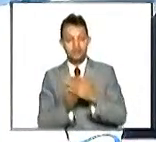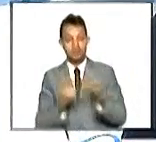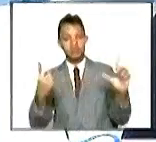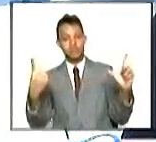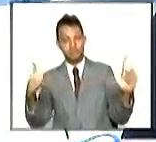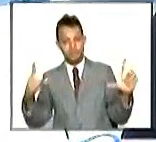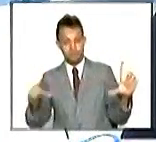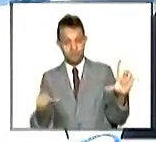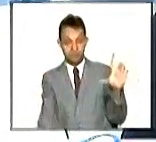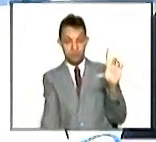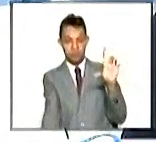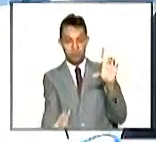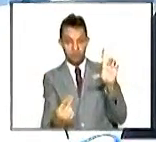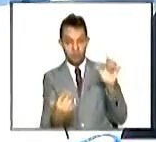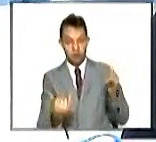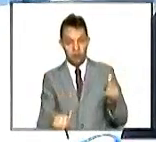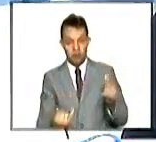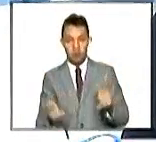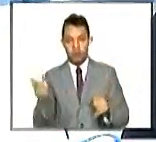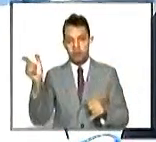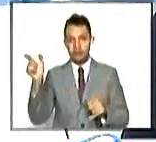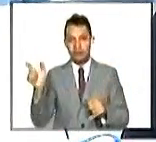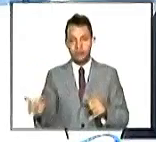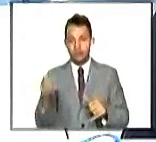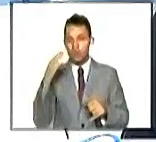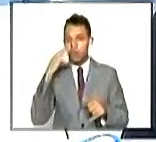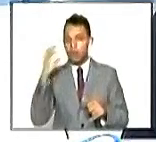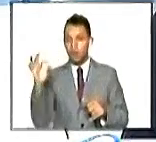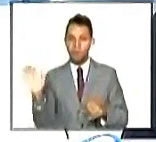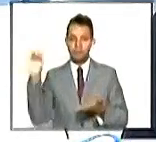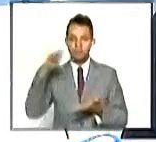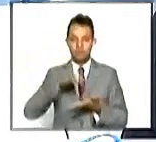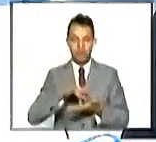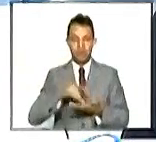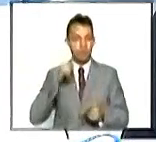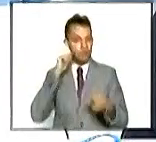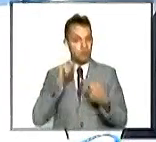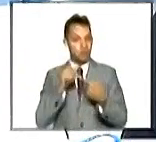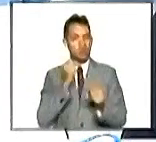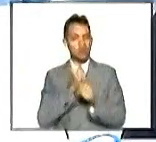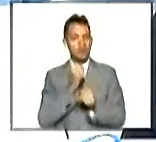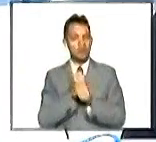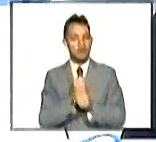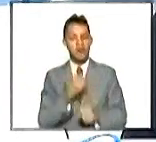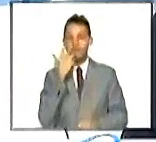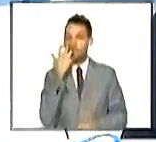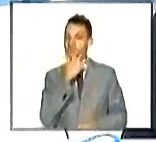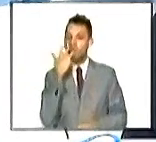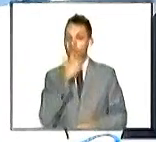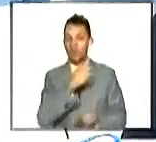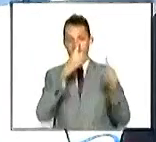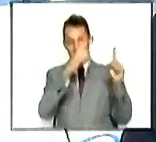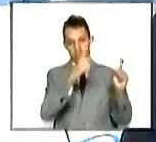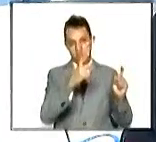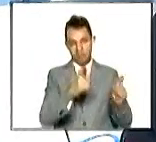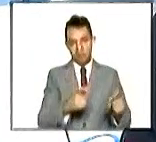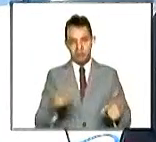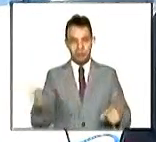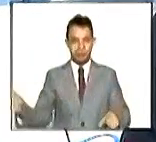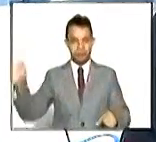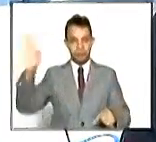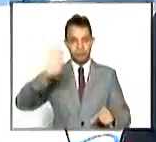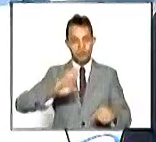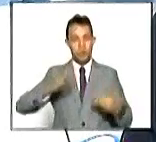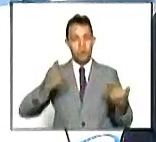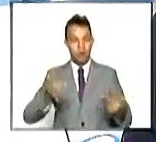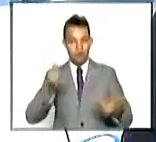con la venida de este hombre que se ha dedicado a la frutoterapia. Vamos a mostrar una nota que grabé hoy en